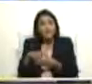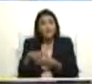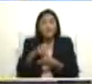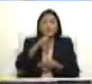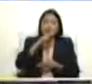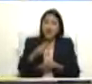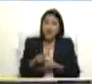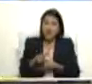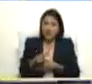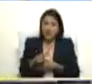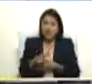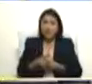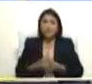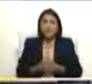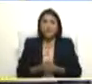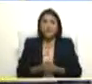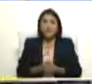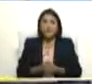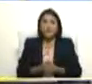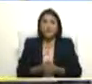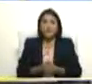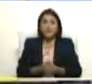fatídica.